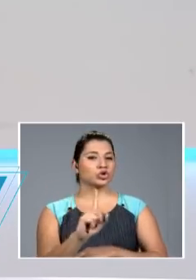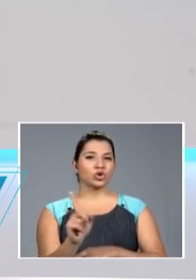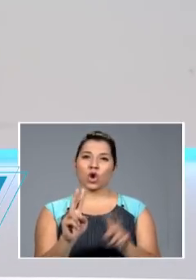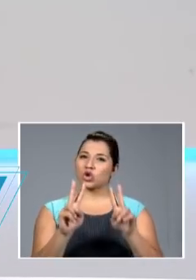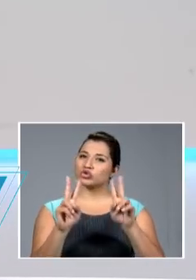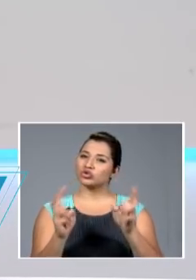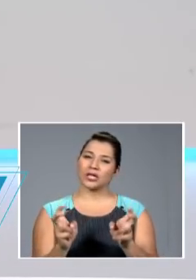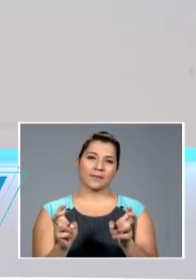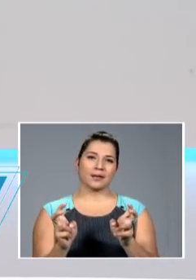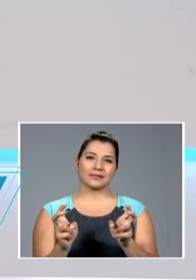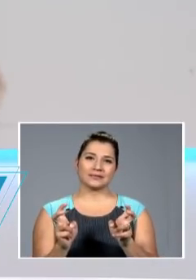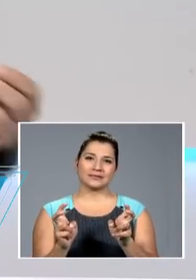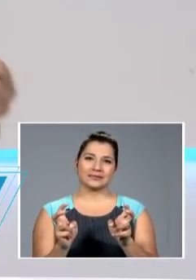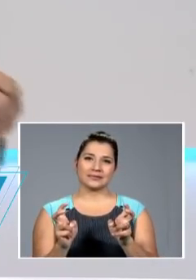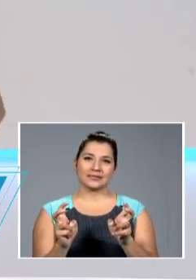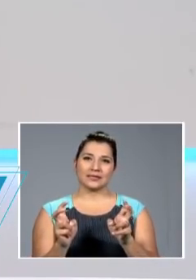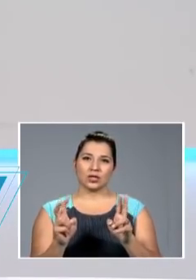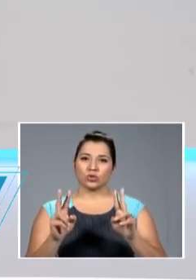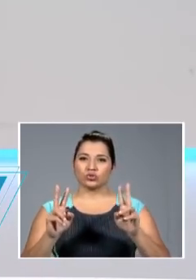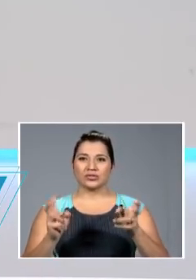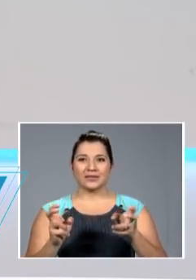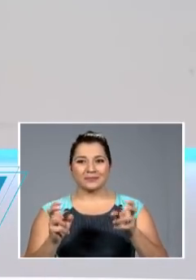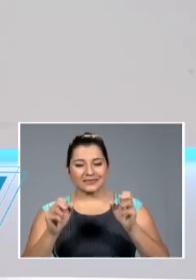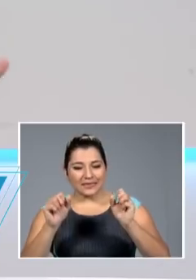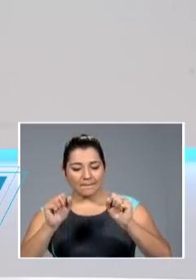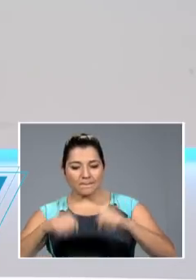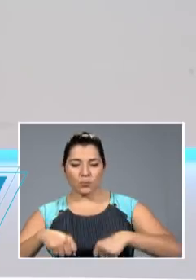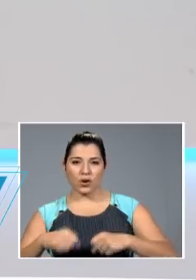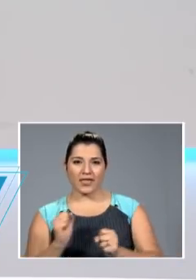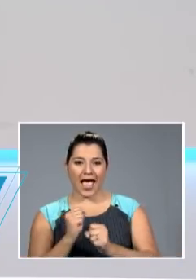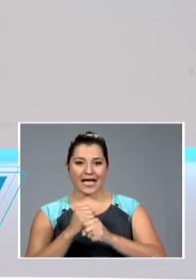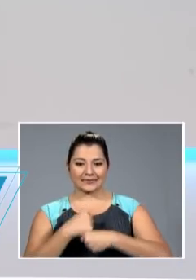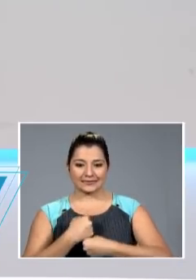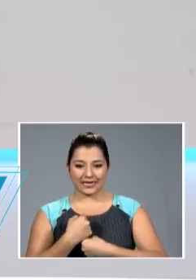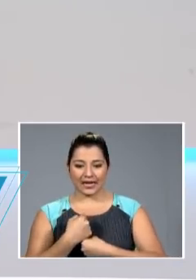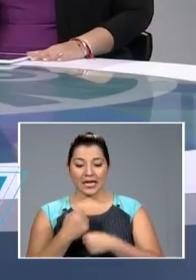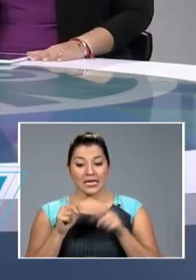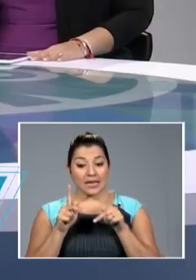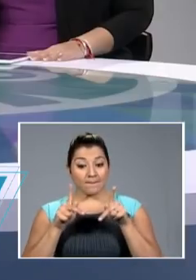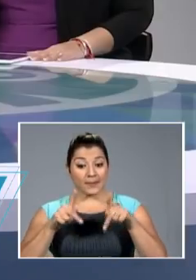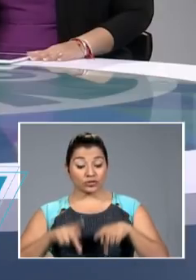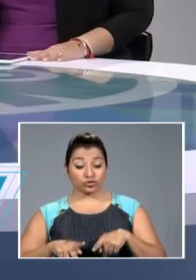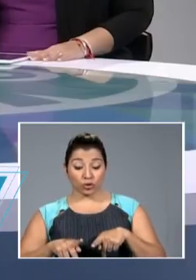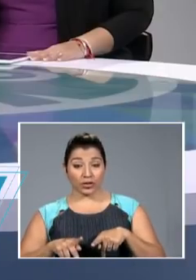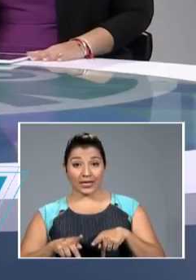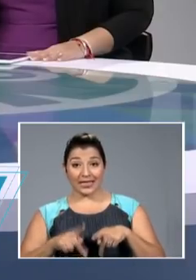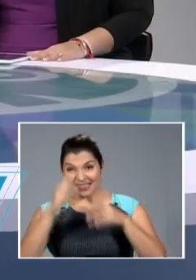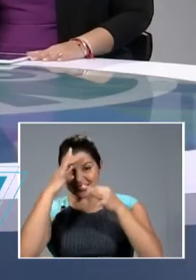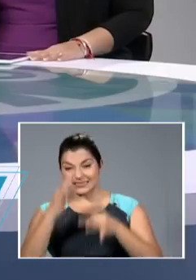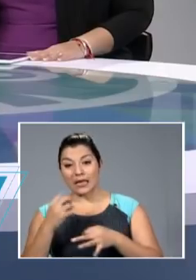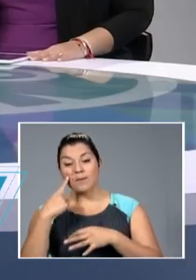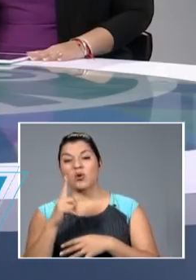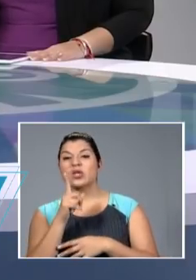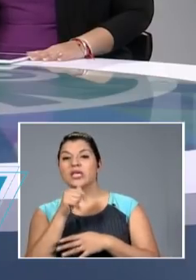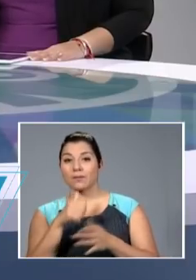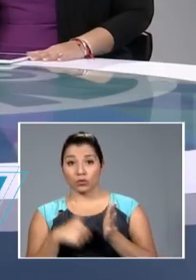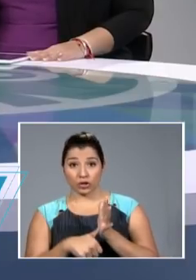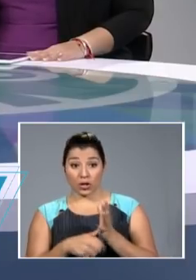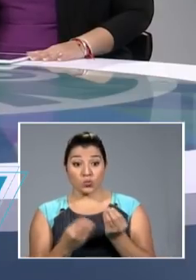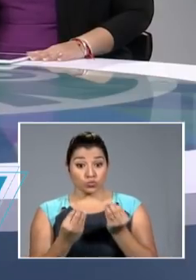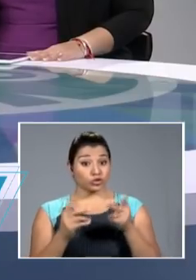podían atraer a los que no están decididos. Esa es mi opinión, digamos. Los que no están decididos andan buscando